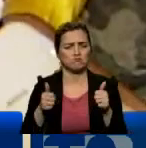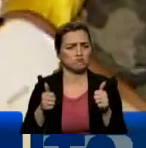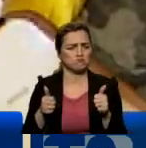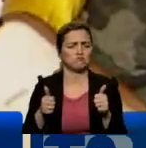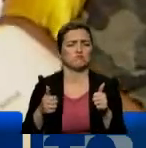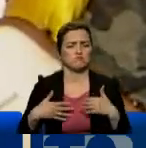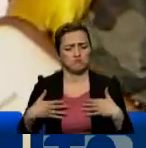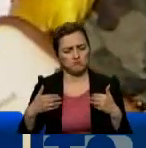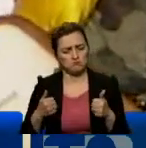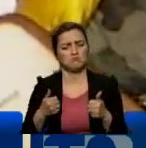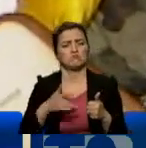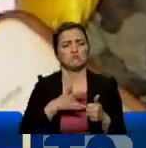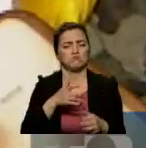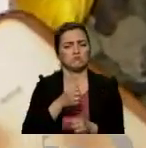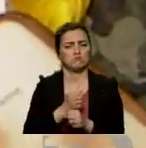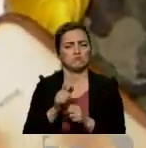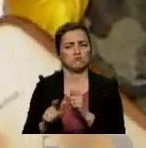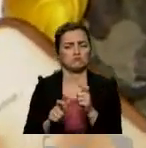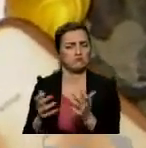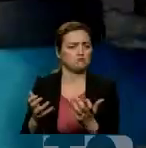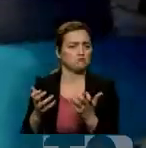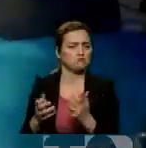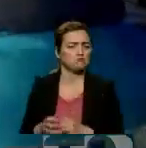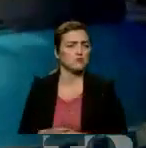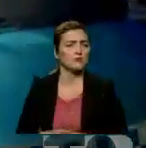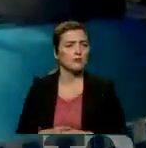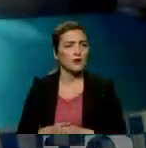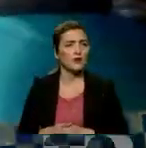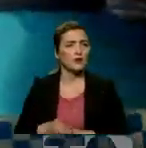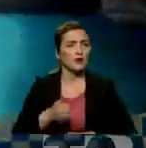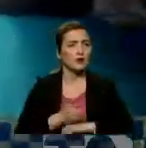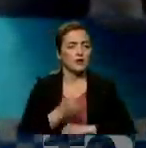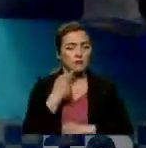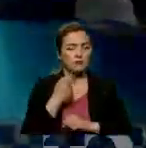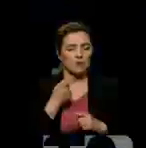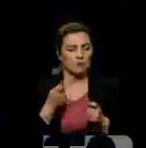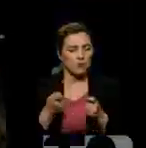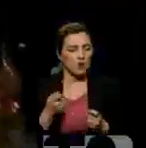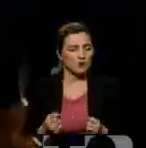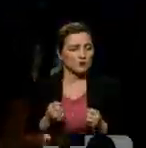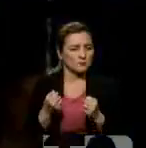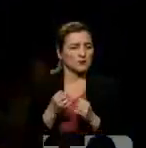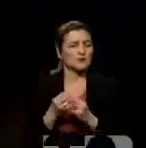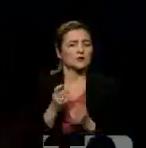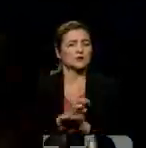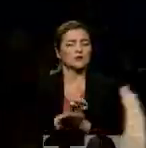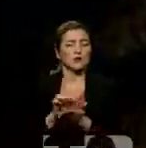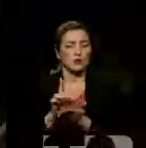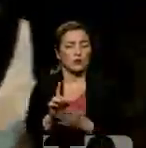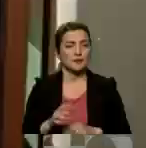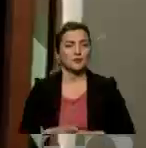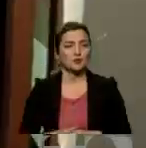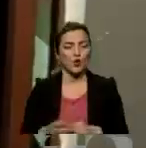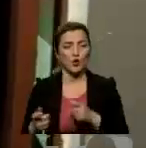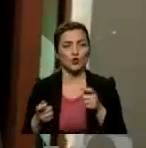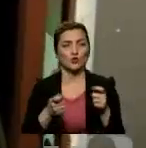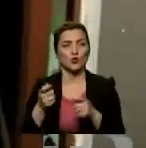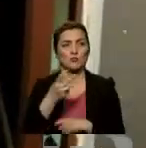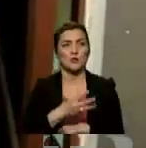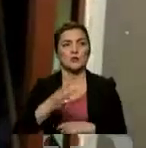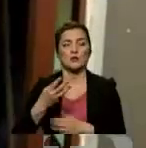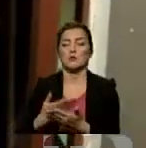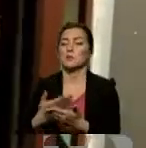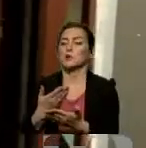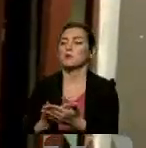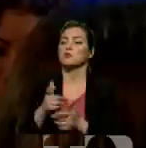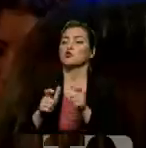tener la seguridad que todos merecen. Las autoridades intensificaron este fin de semana los operativos de control migratorio